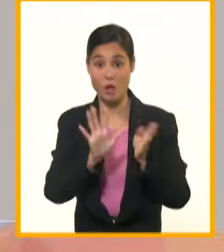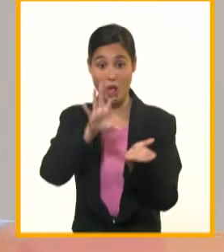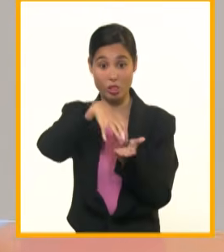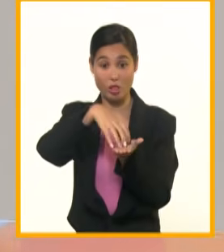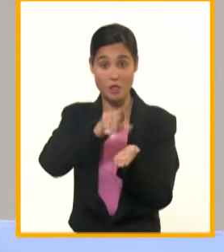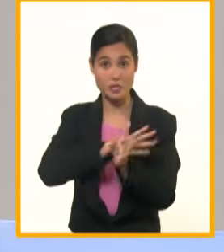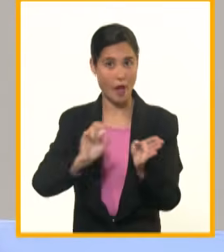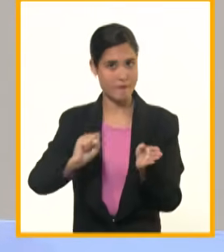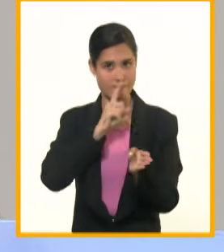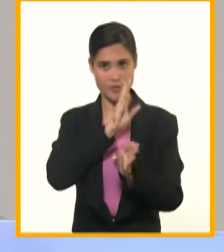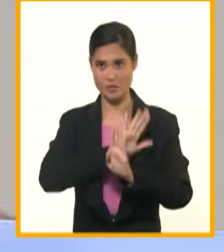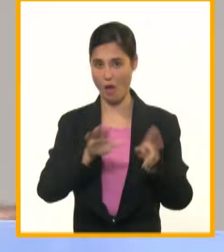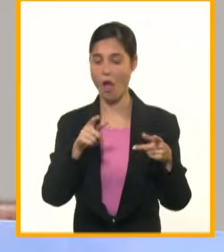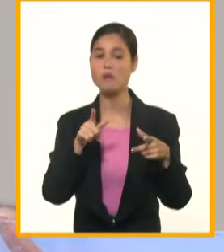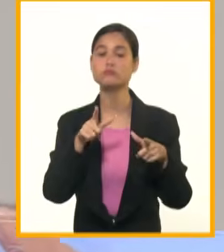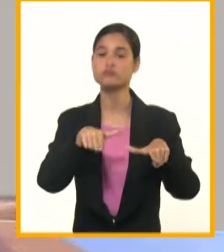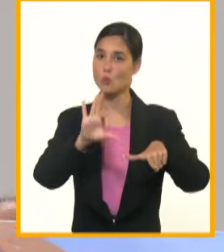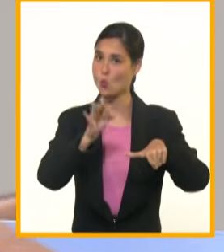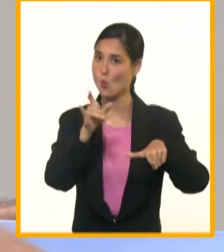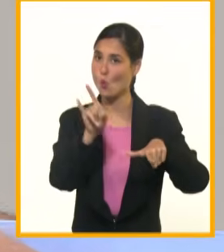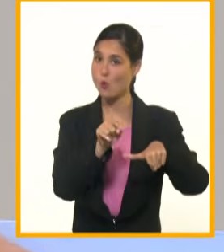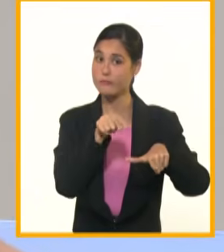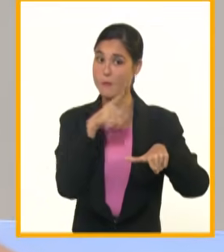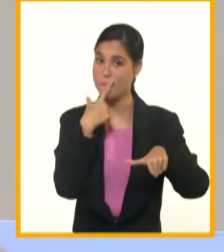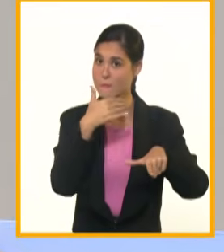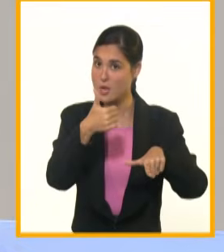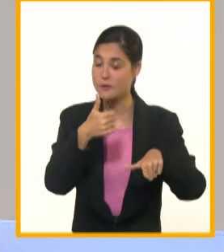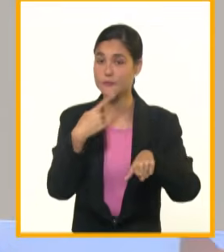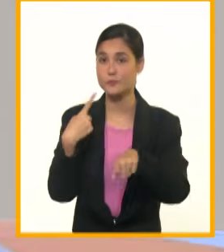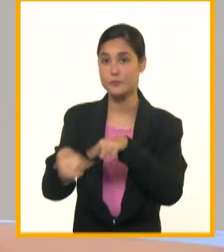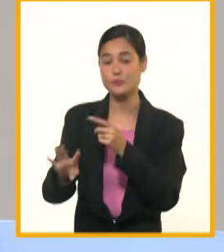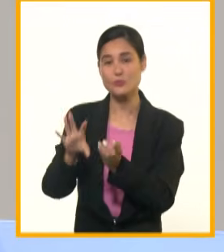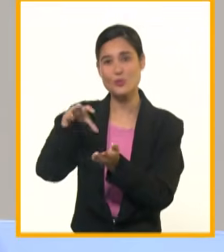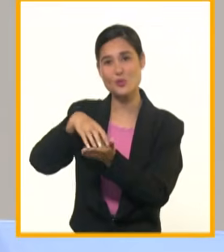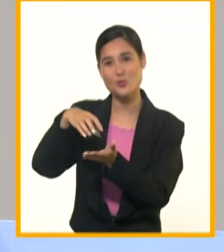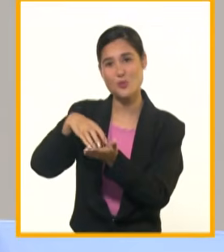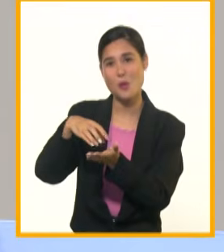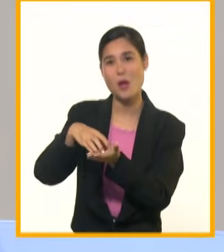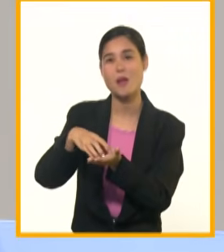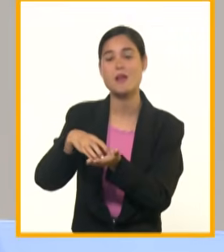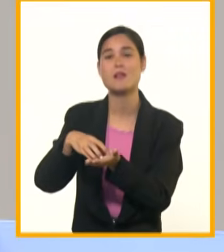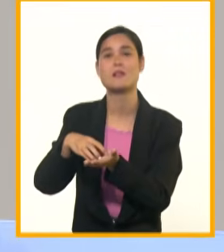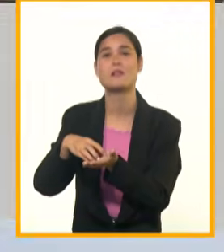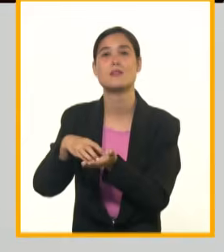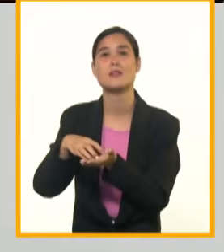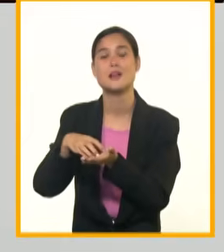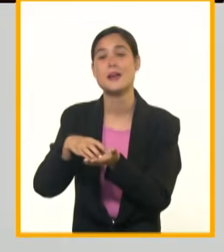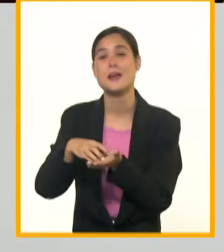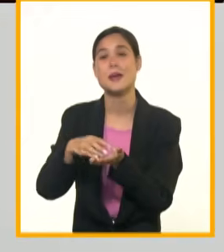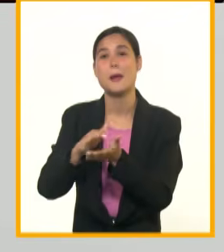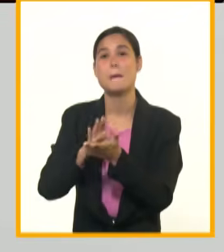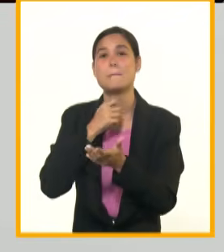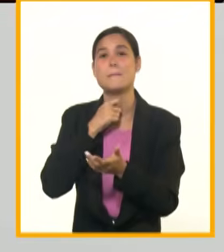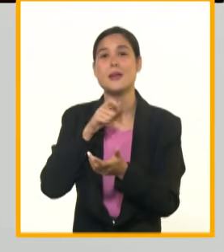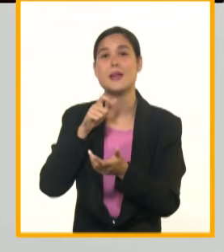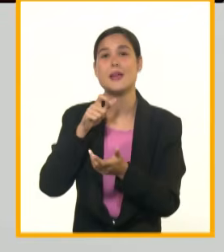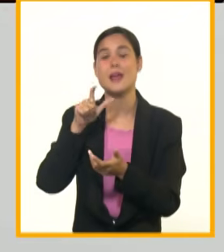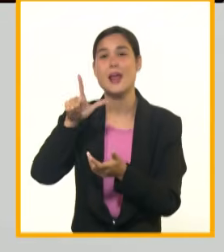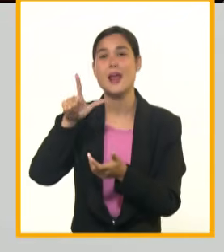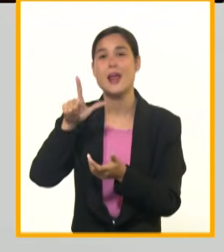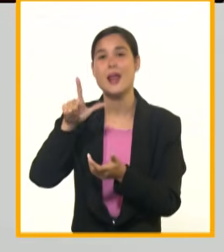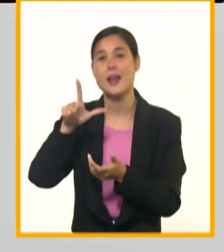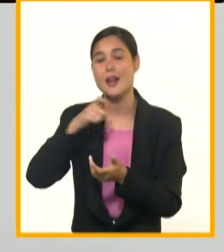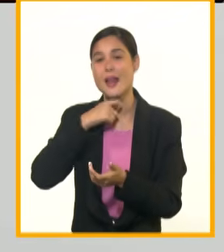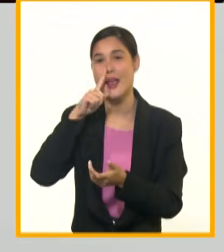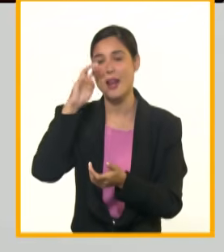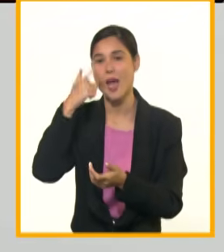Melena, uno nuevo que se está ya sincronizando en Melena del Sur, que es el Capricho, y a punto de concluir en los